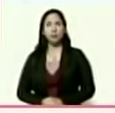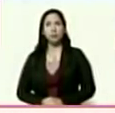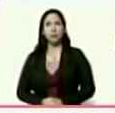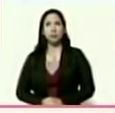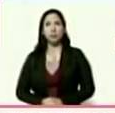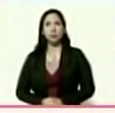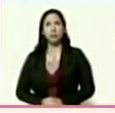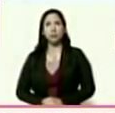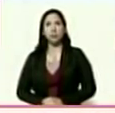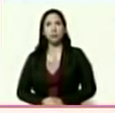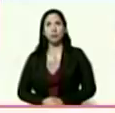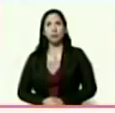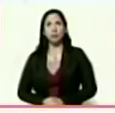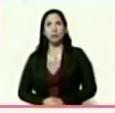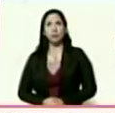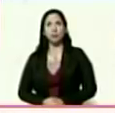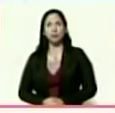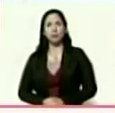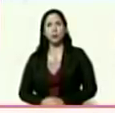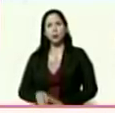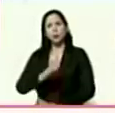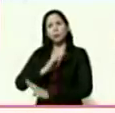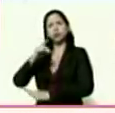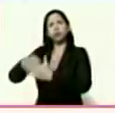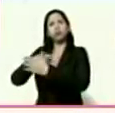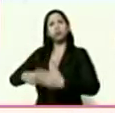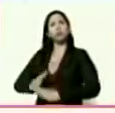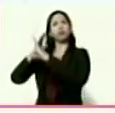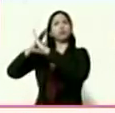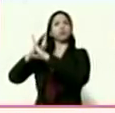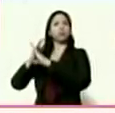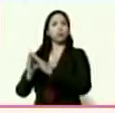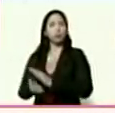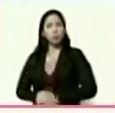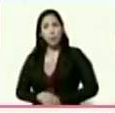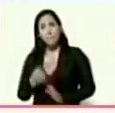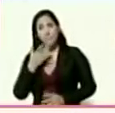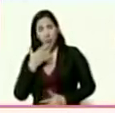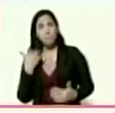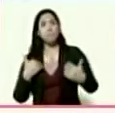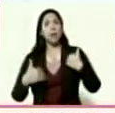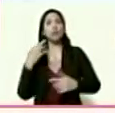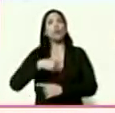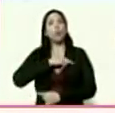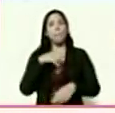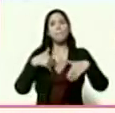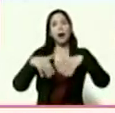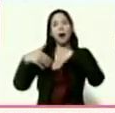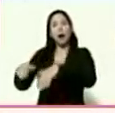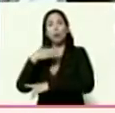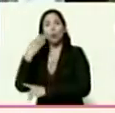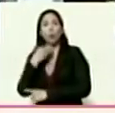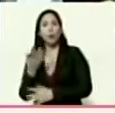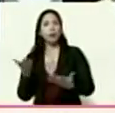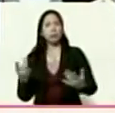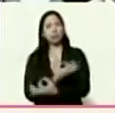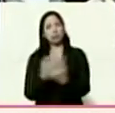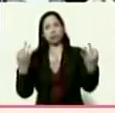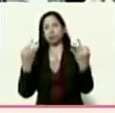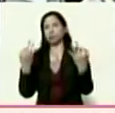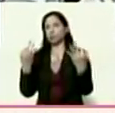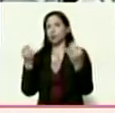norteamericano, con sanciones y bloqueos. El miércoles tuvimos la marcha de la juventud,